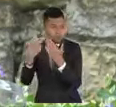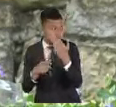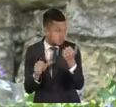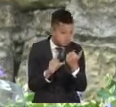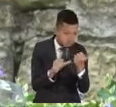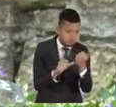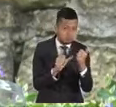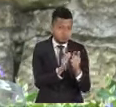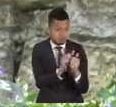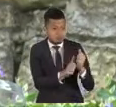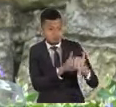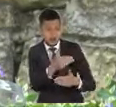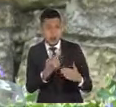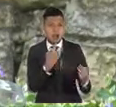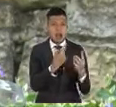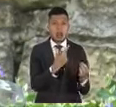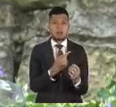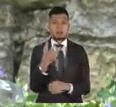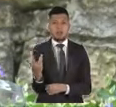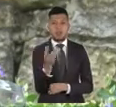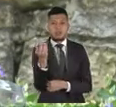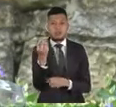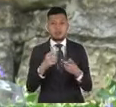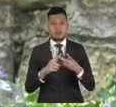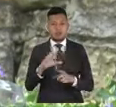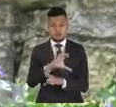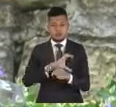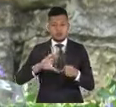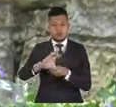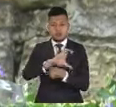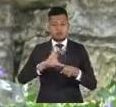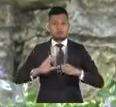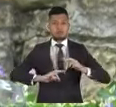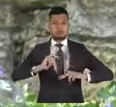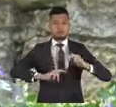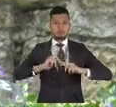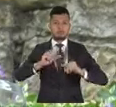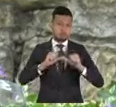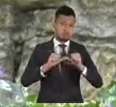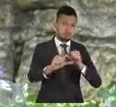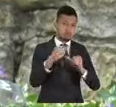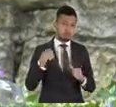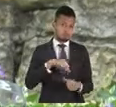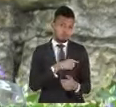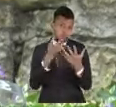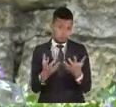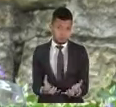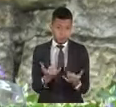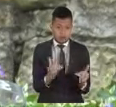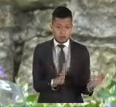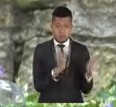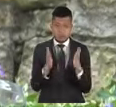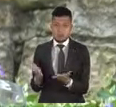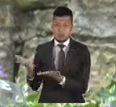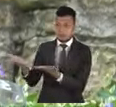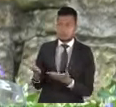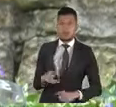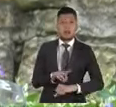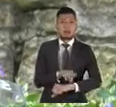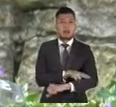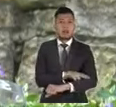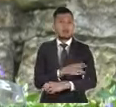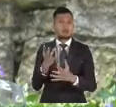este diálogo colectivo y esa construcción de una ciudad más sostenible. Por eso queremos invitar en este bloque a los delegados de la